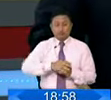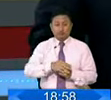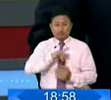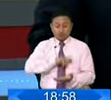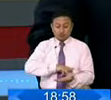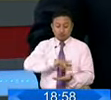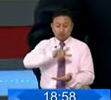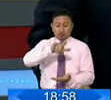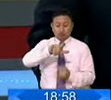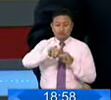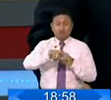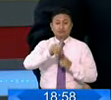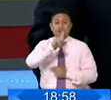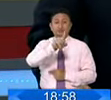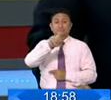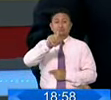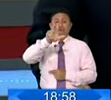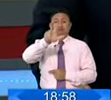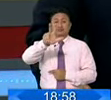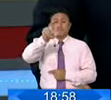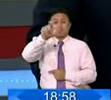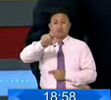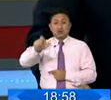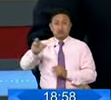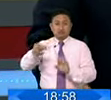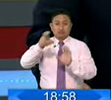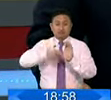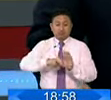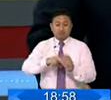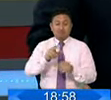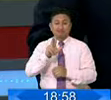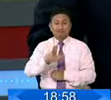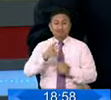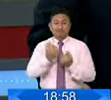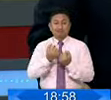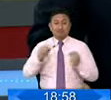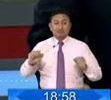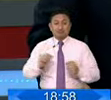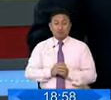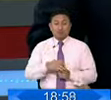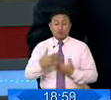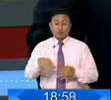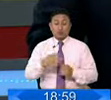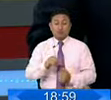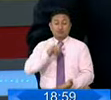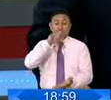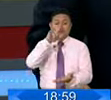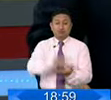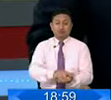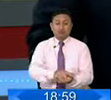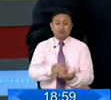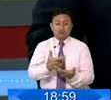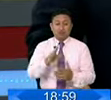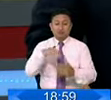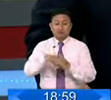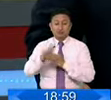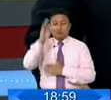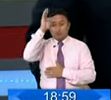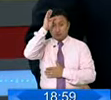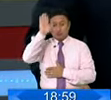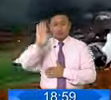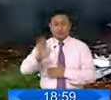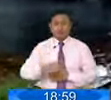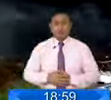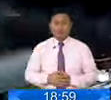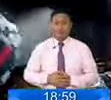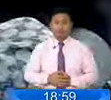con 113 personas a bordo. 3 sobrevivientes de este trágico accidente se encuentran en estado crítico.